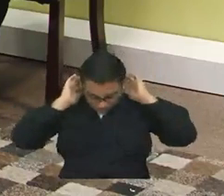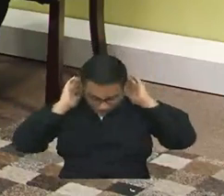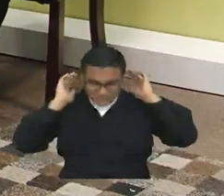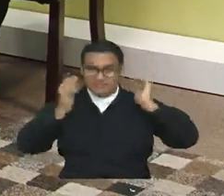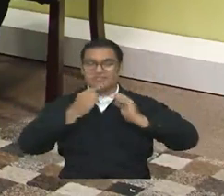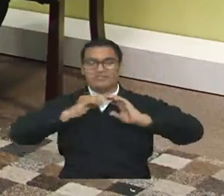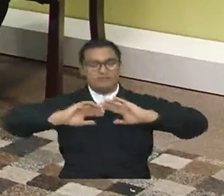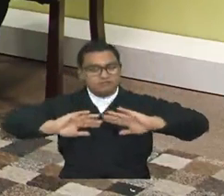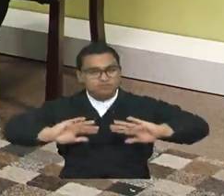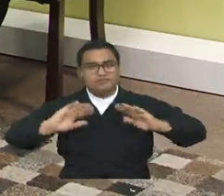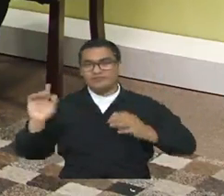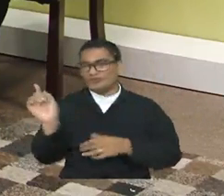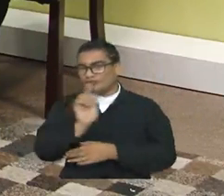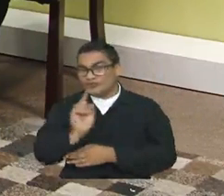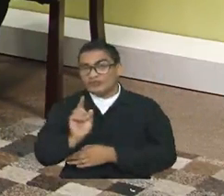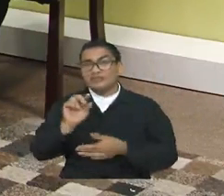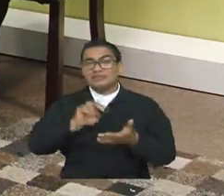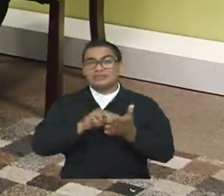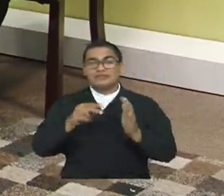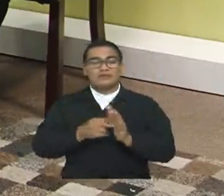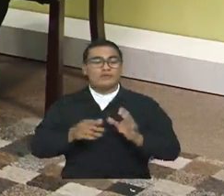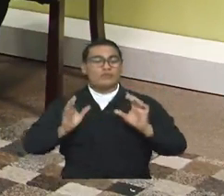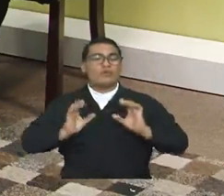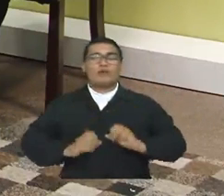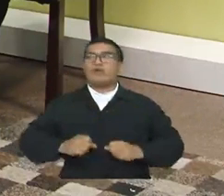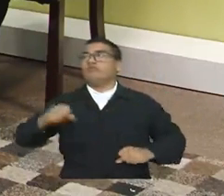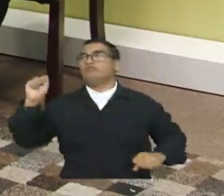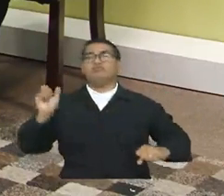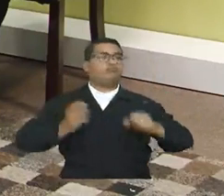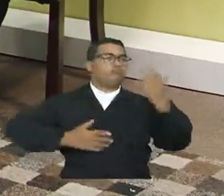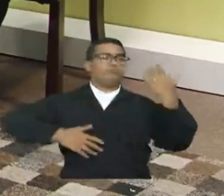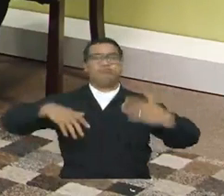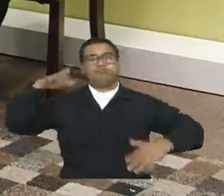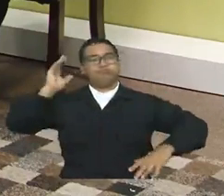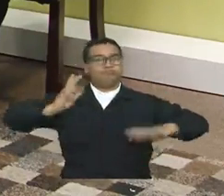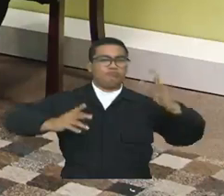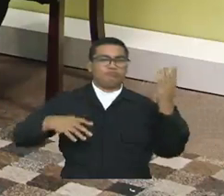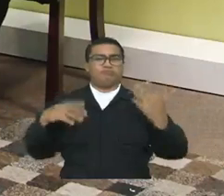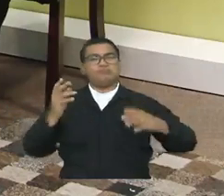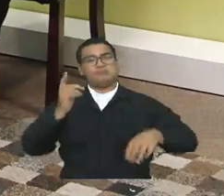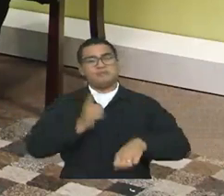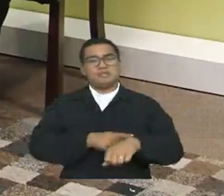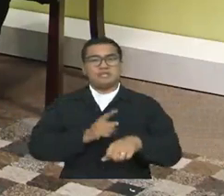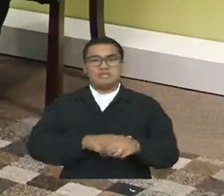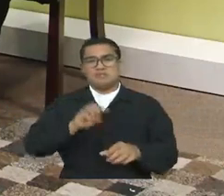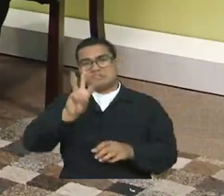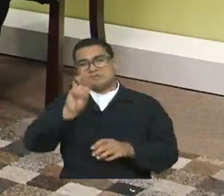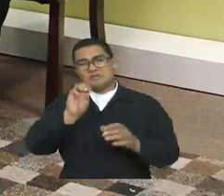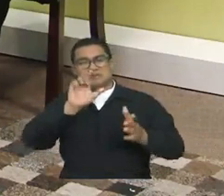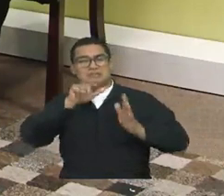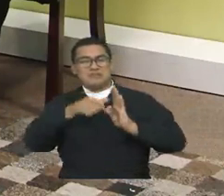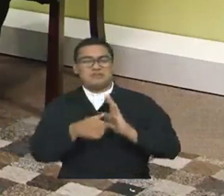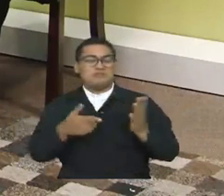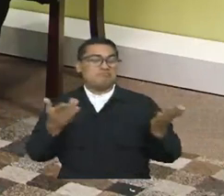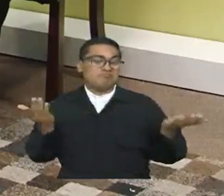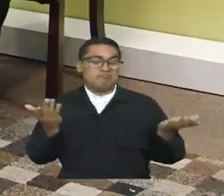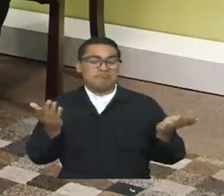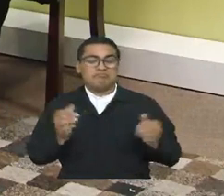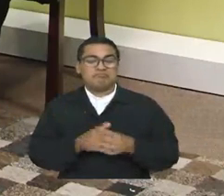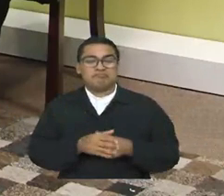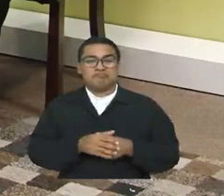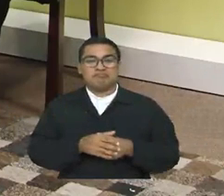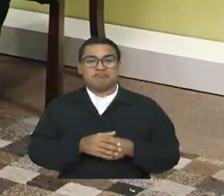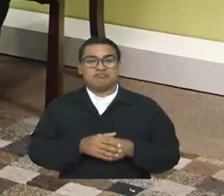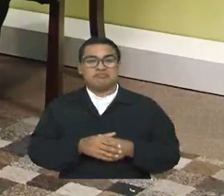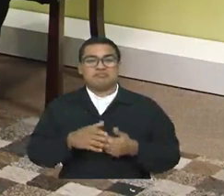las pechadas. No, es mover tu cuerpo. Durante un tiempo estipulado, mínimo 30 minutos,